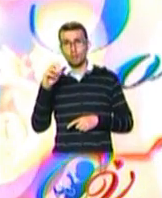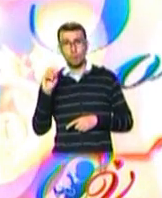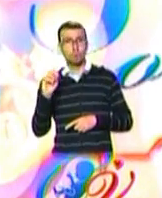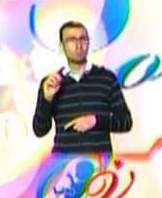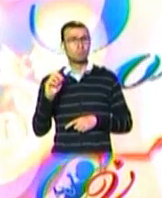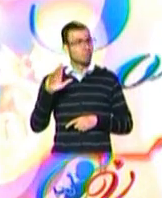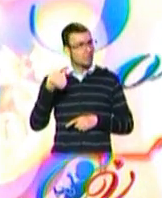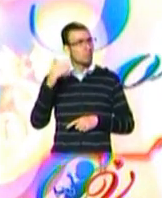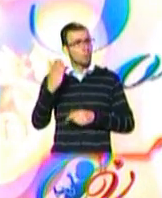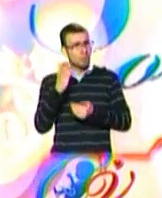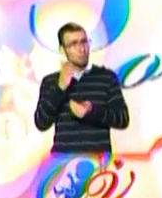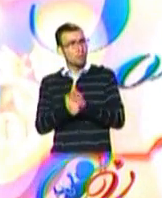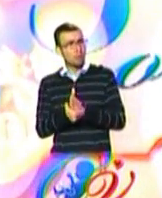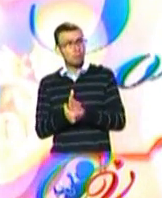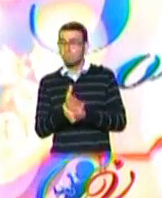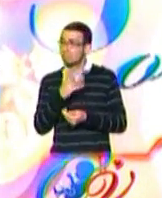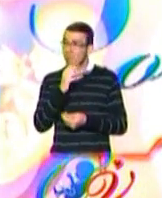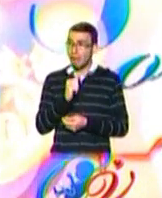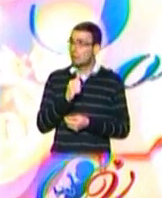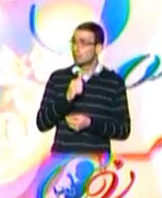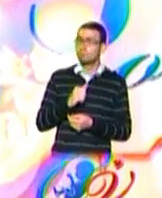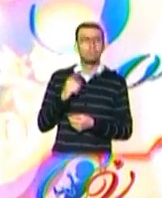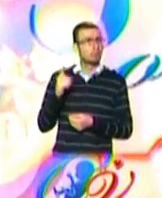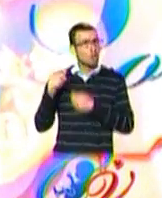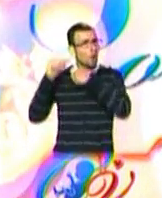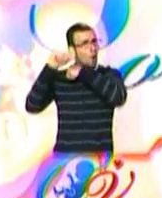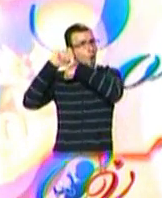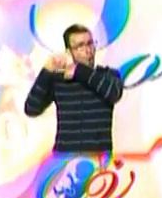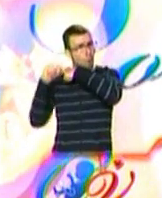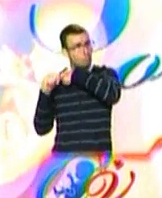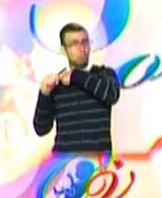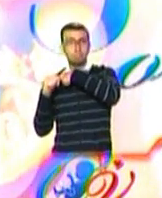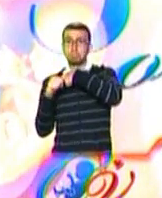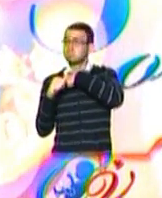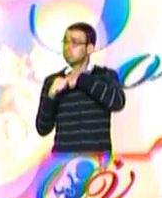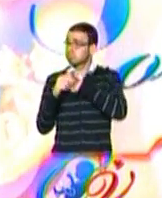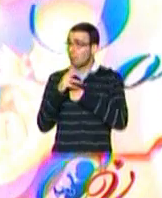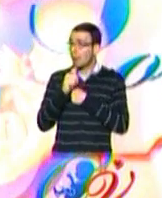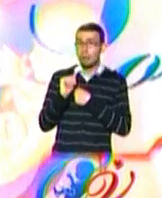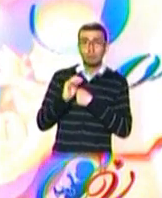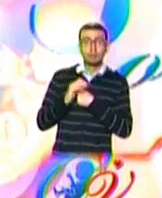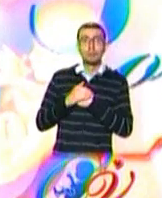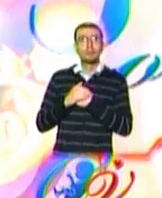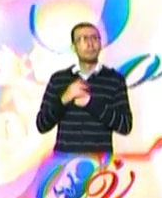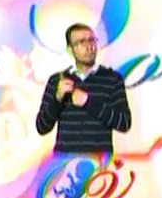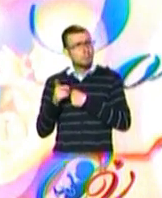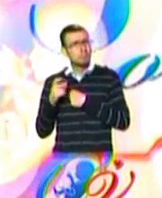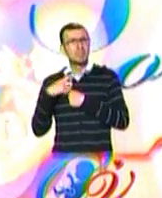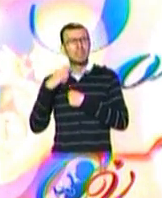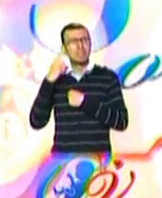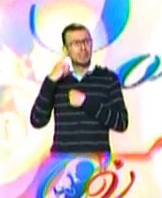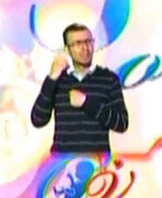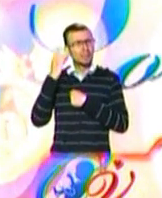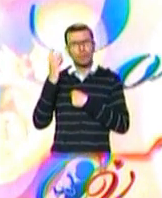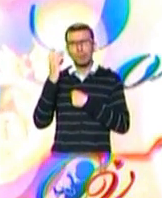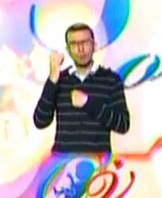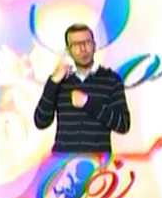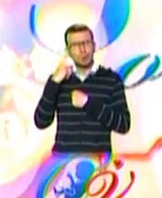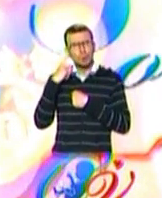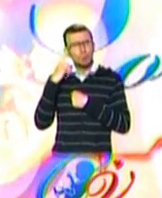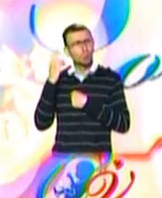Nada. ¿No le van a operar el tímpano? Nada. ¿Y desde entonces quedó con el dolor en el oído? Con el